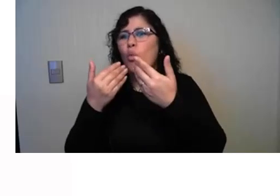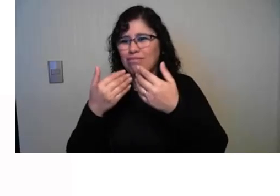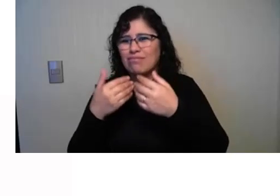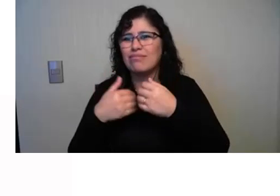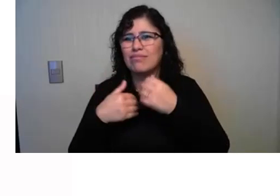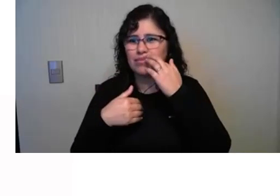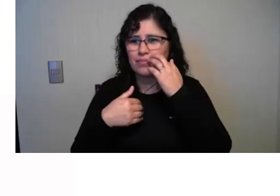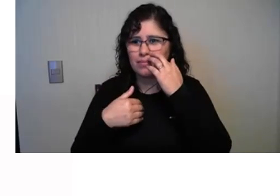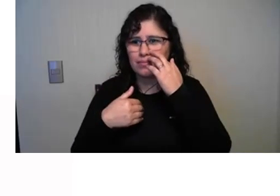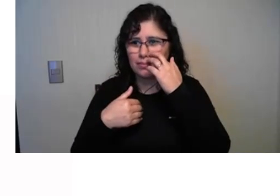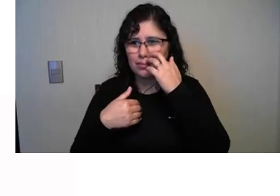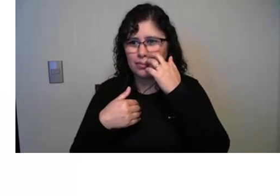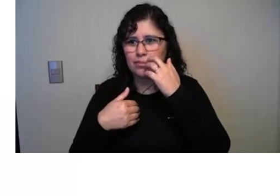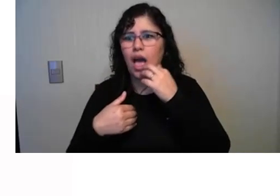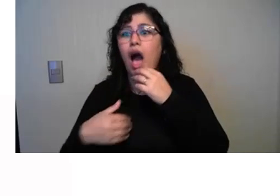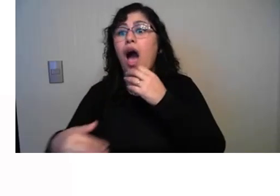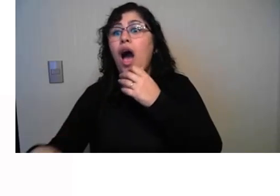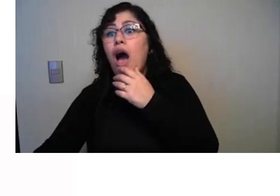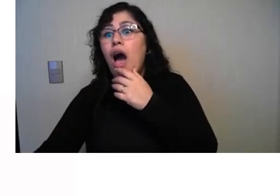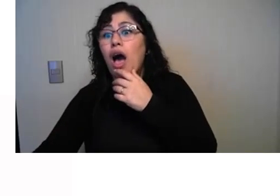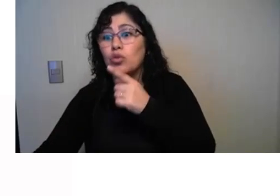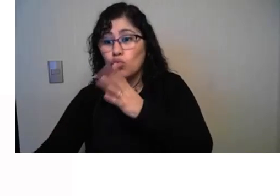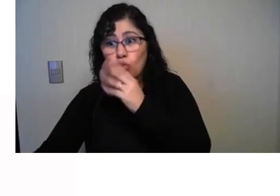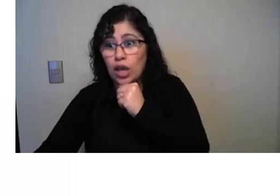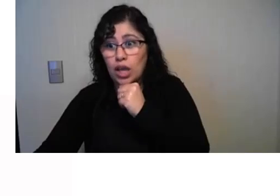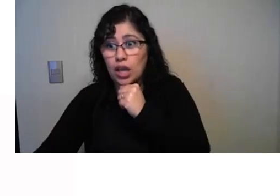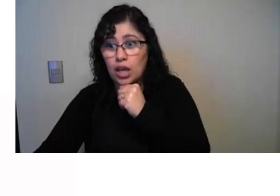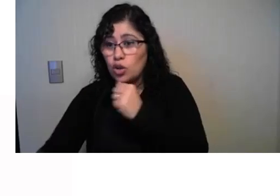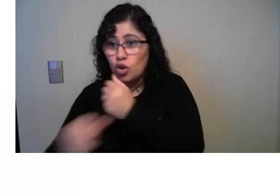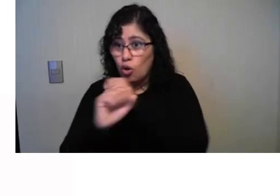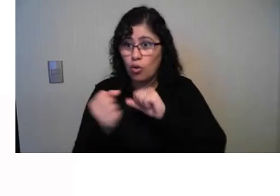dejé ambas cosas en el sistema.